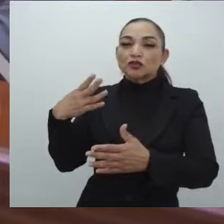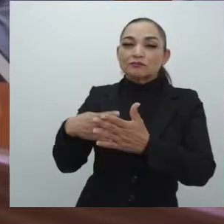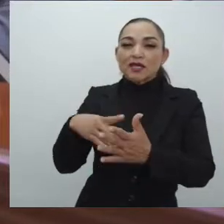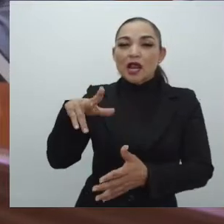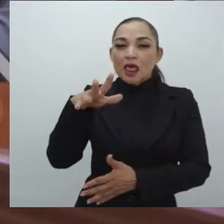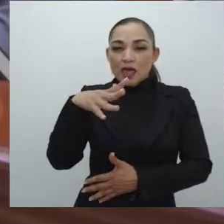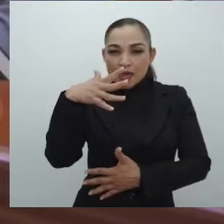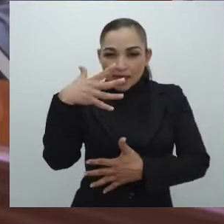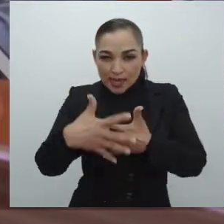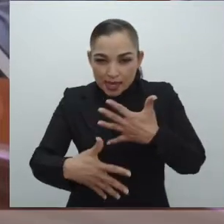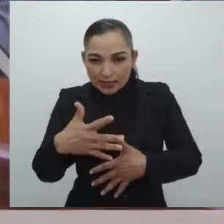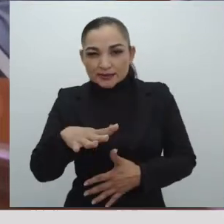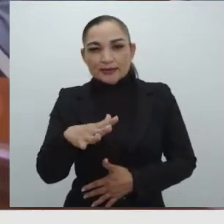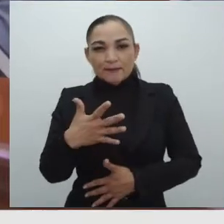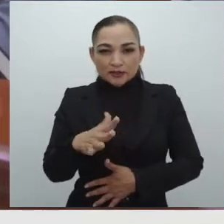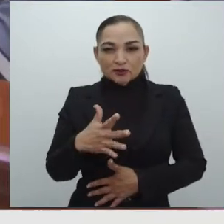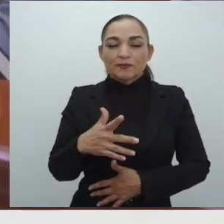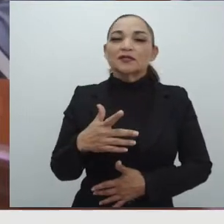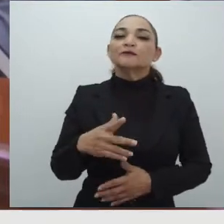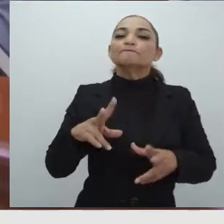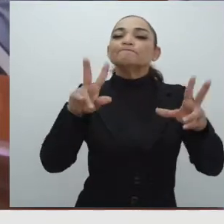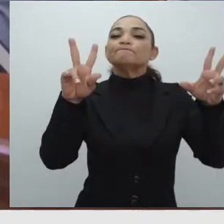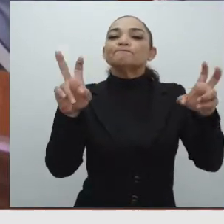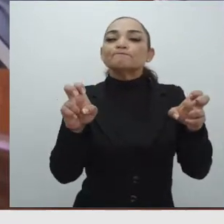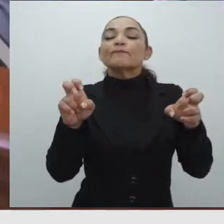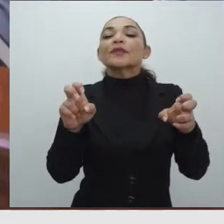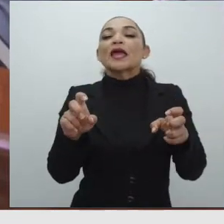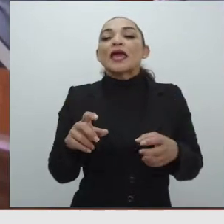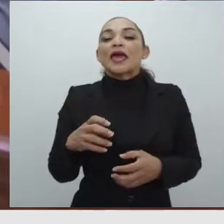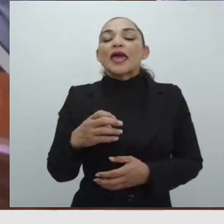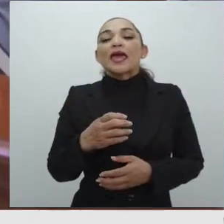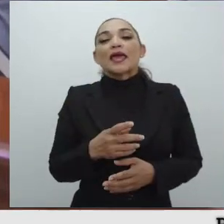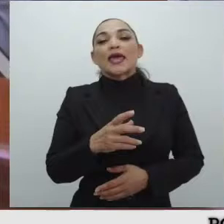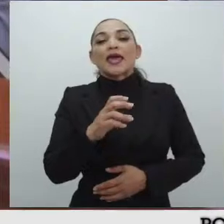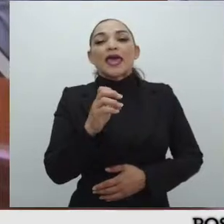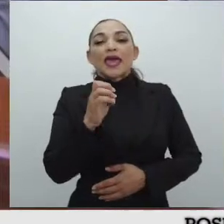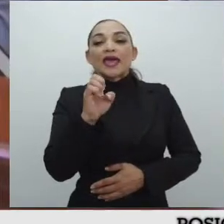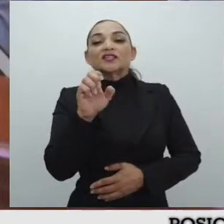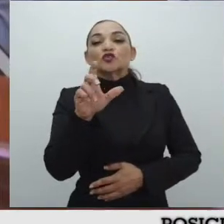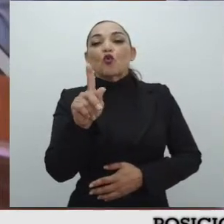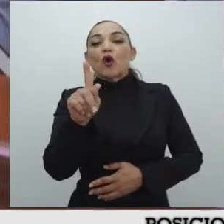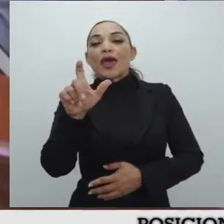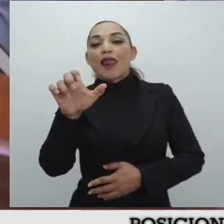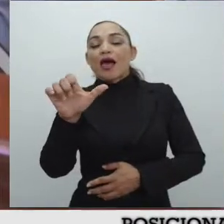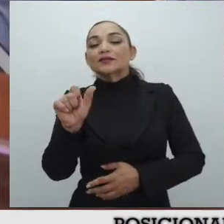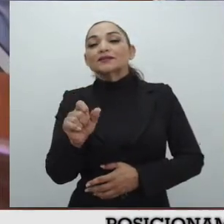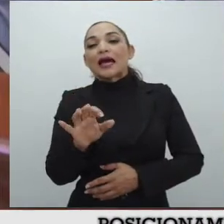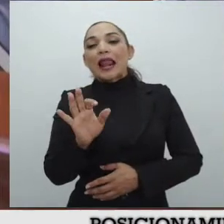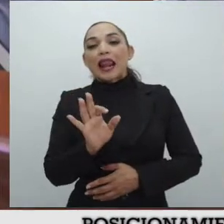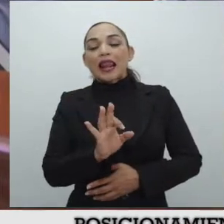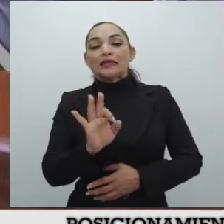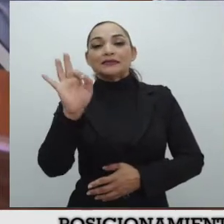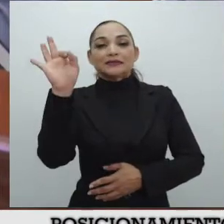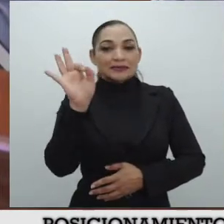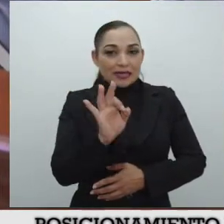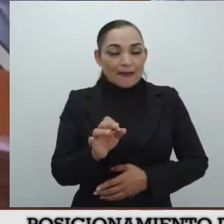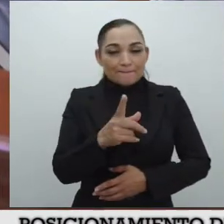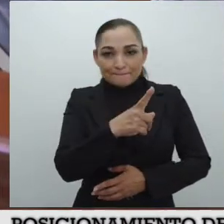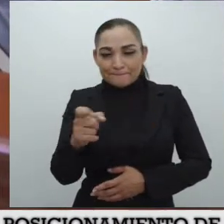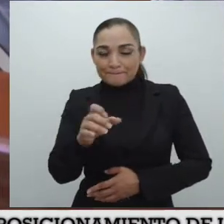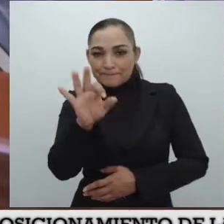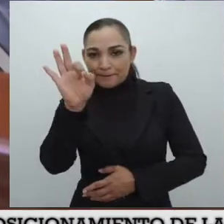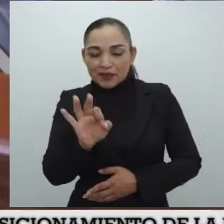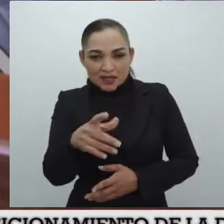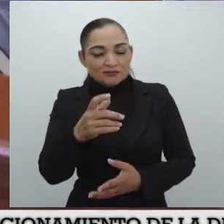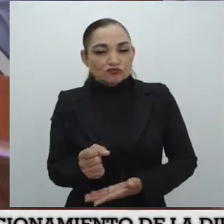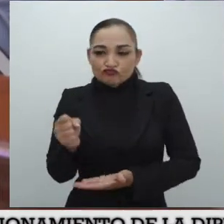2015, que se llamaba Escuelas al 100, se comprometió el futuro de estos recursos y se